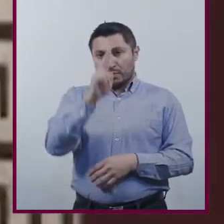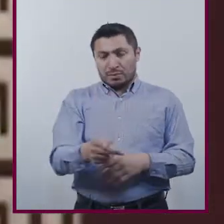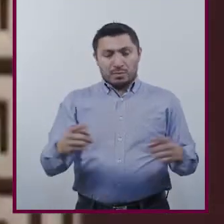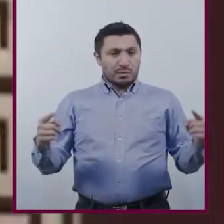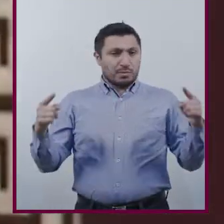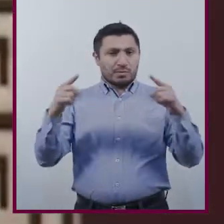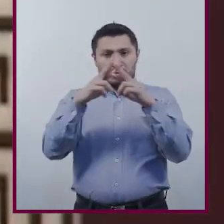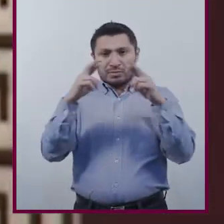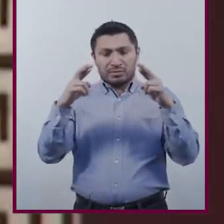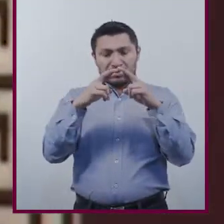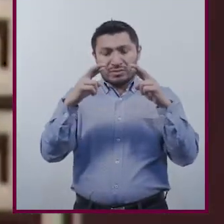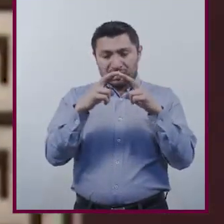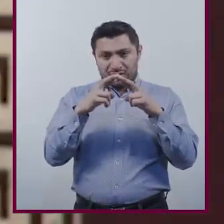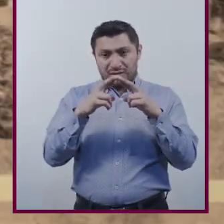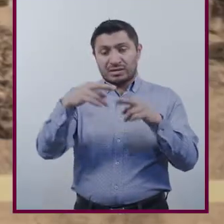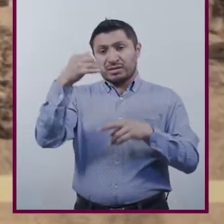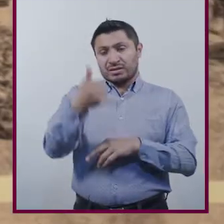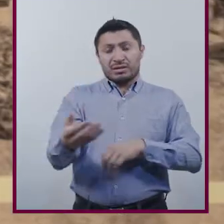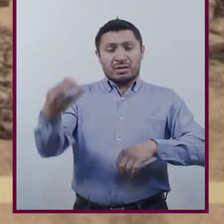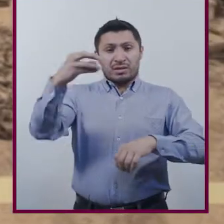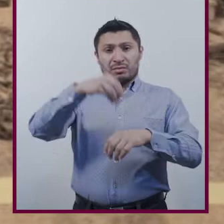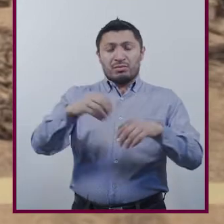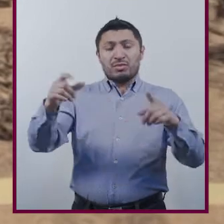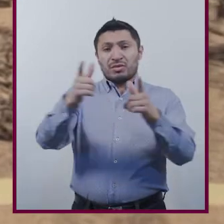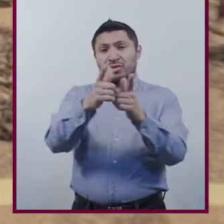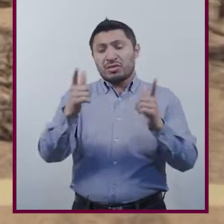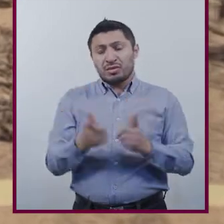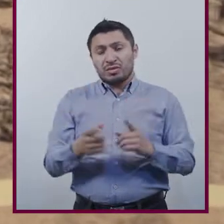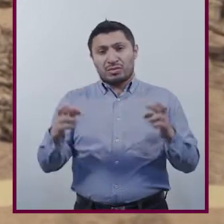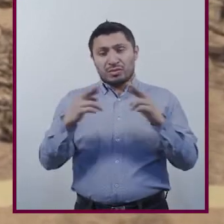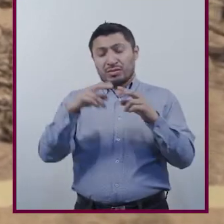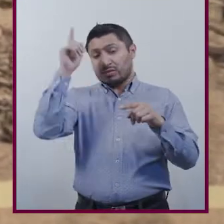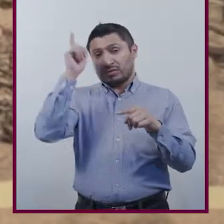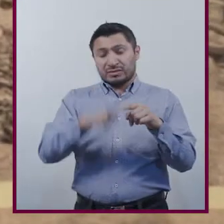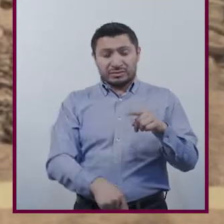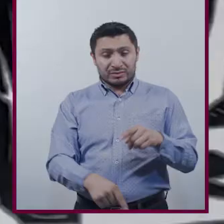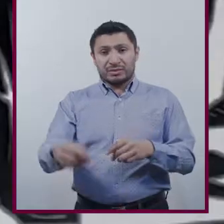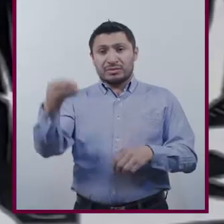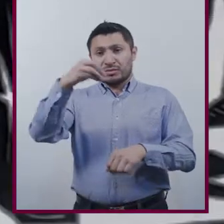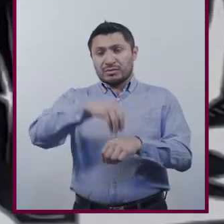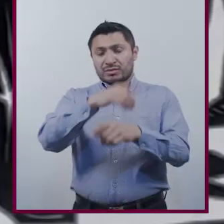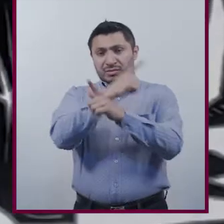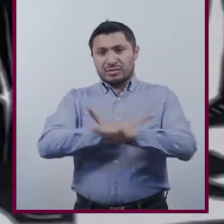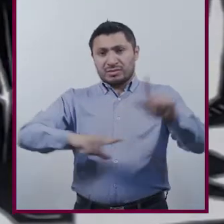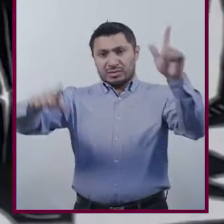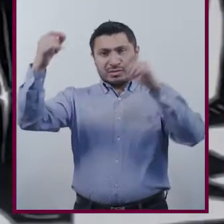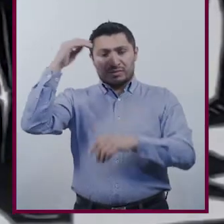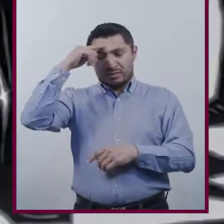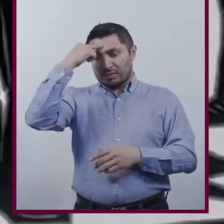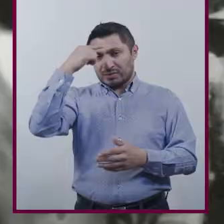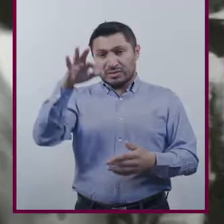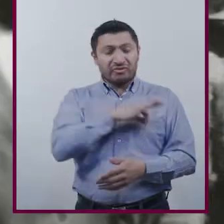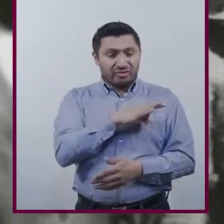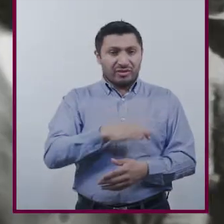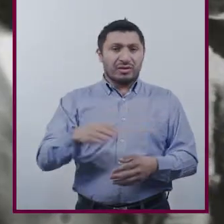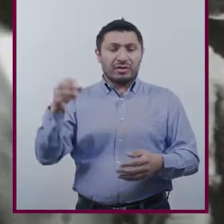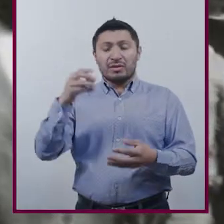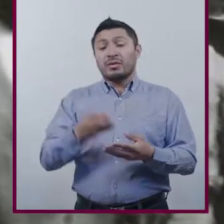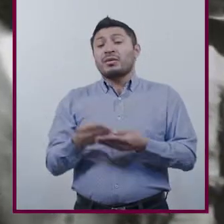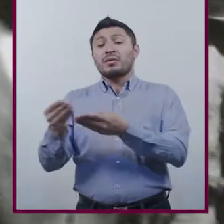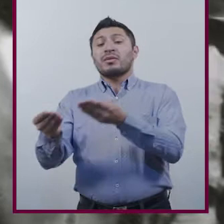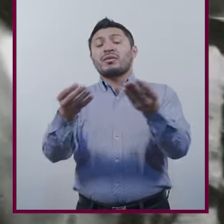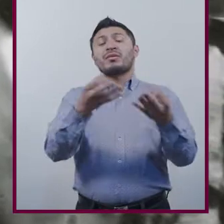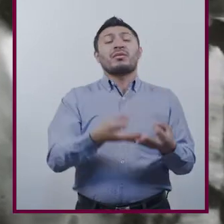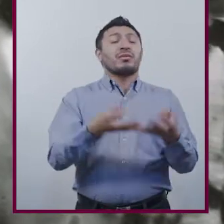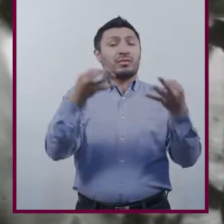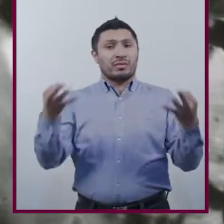el establecimiento de órdenes religiosas. Estableció la libertad de creencias. Consagró el reparto de la tierra. Perpetuó